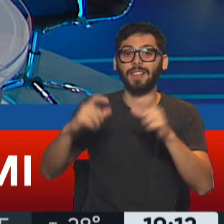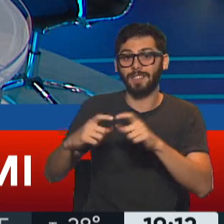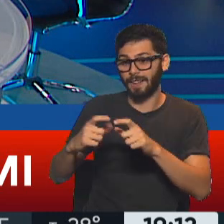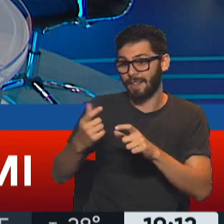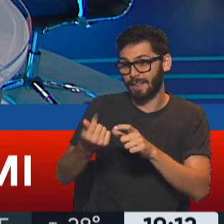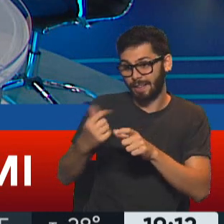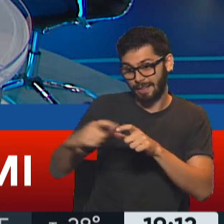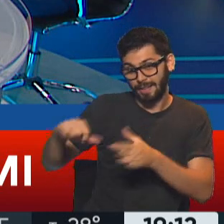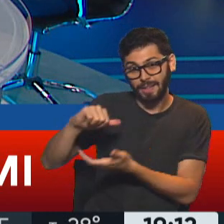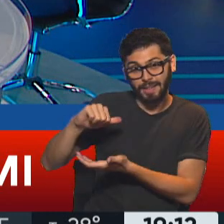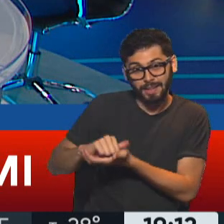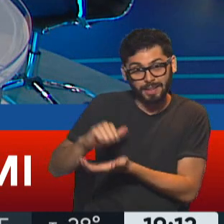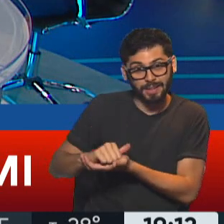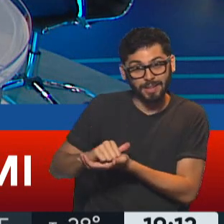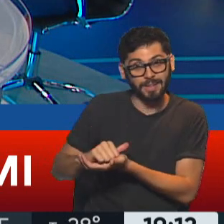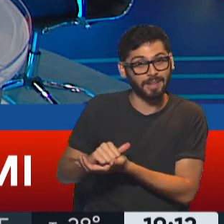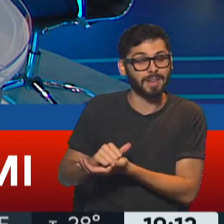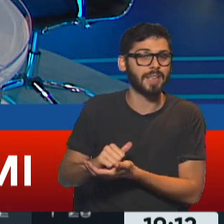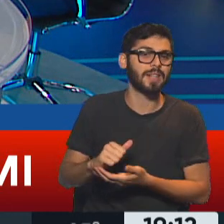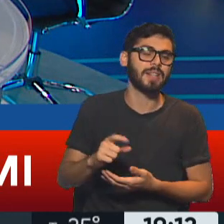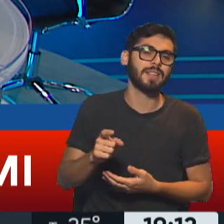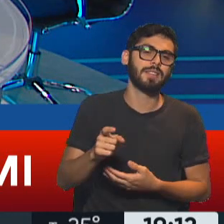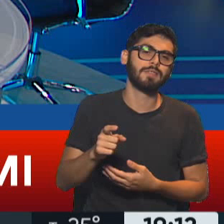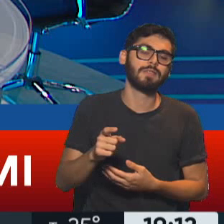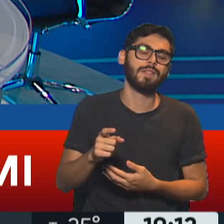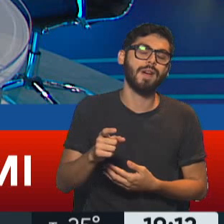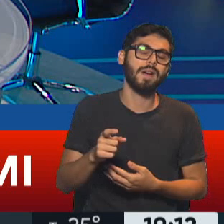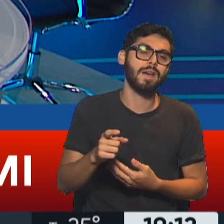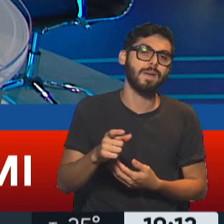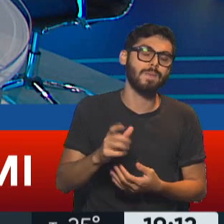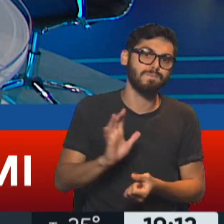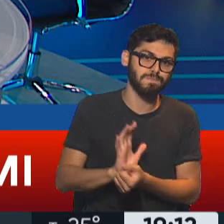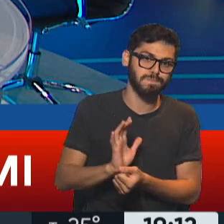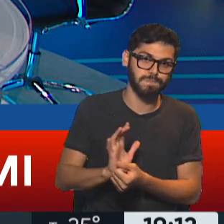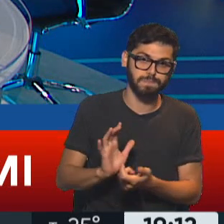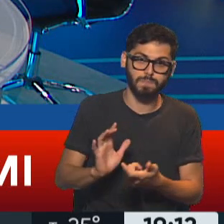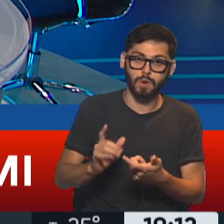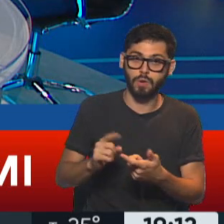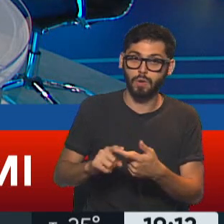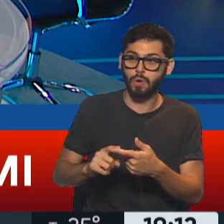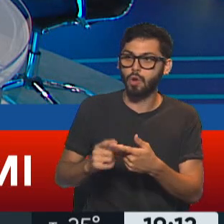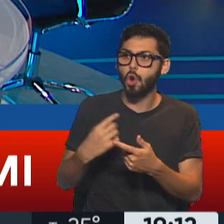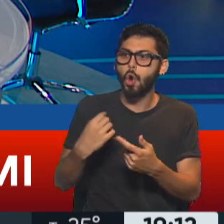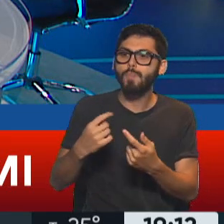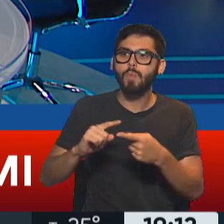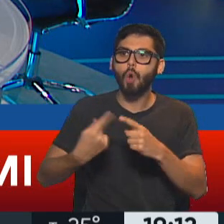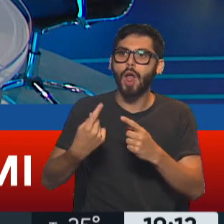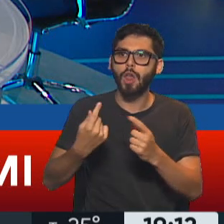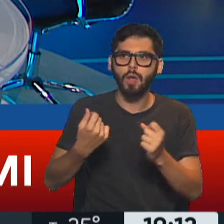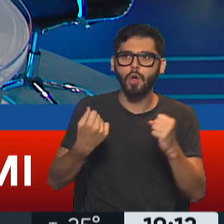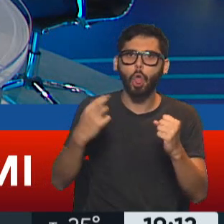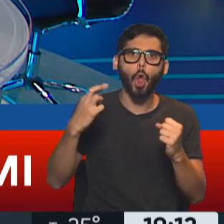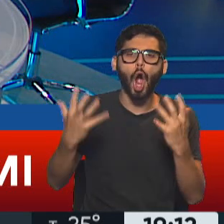monetaria. Un aspecto que se dice, bueno, entonces ¿adquirimos otra vez una política monetarista? No. Esto es